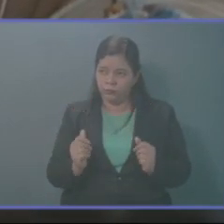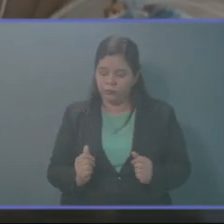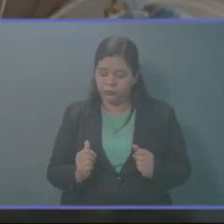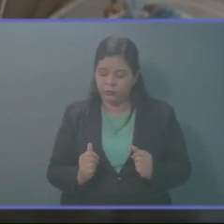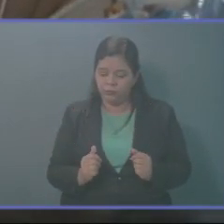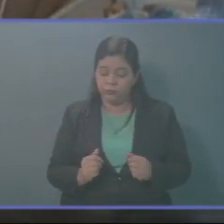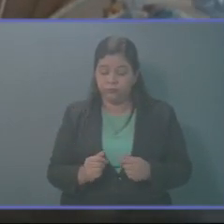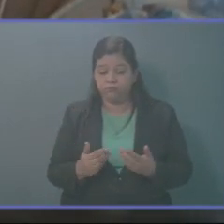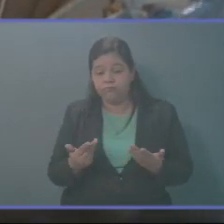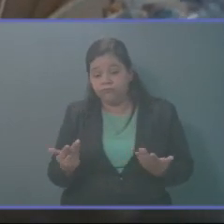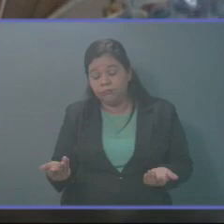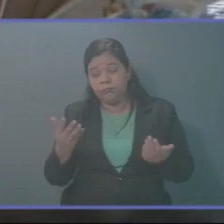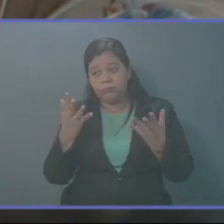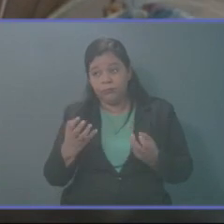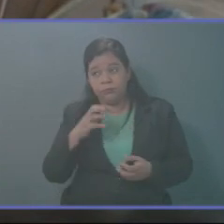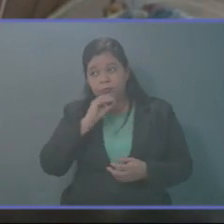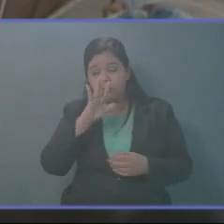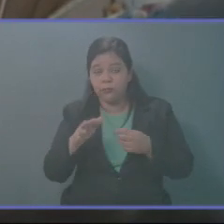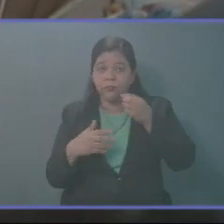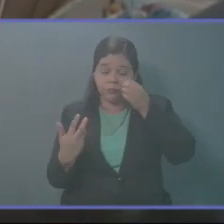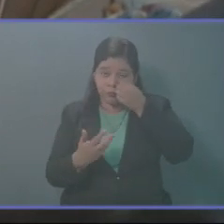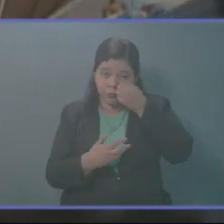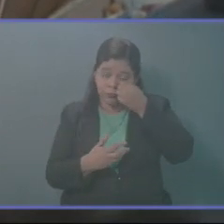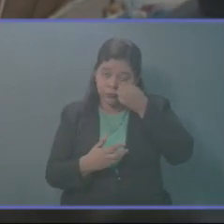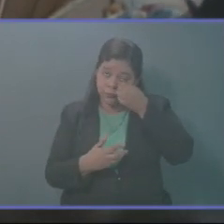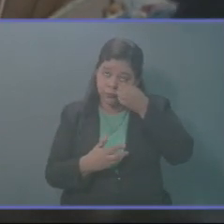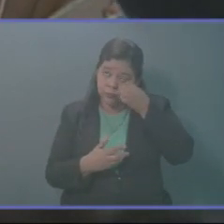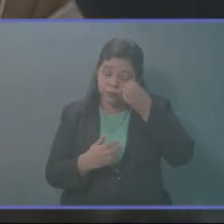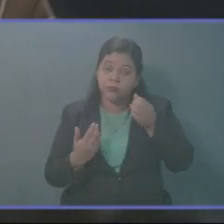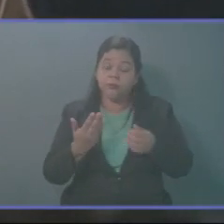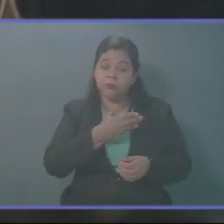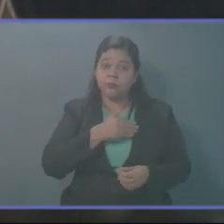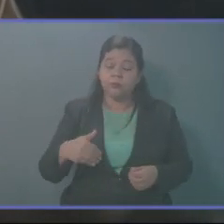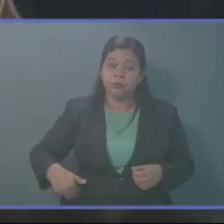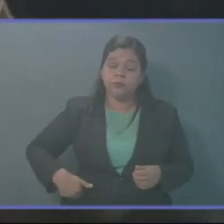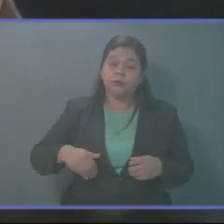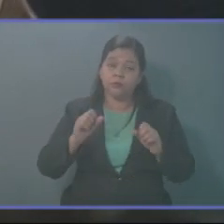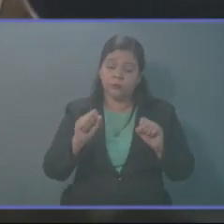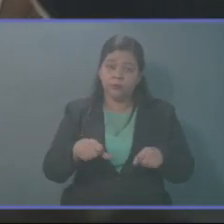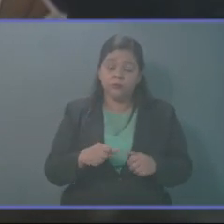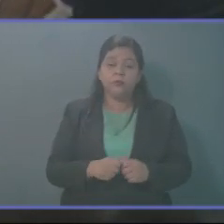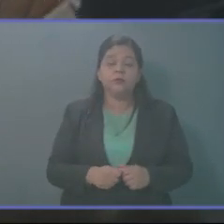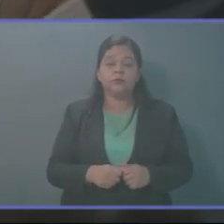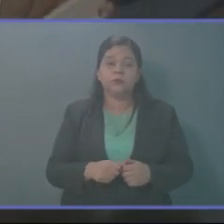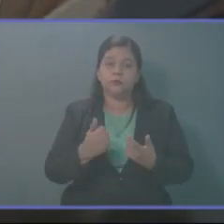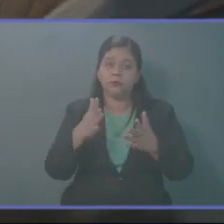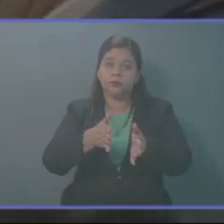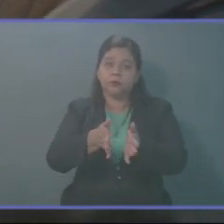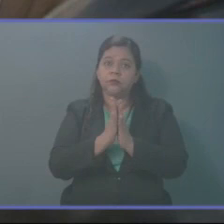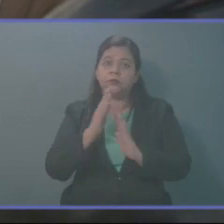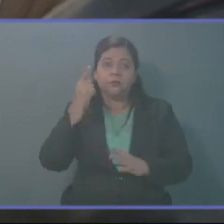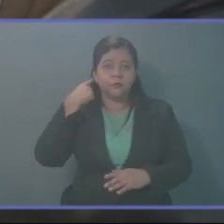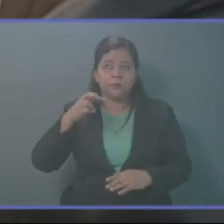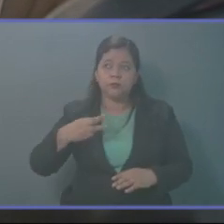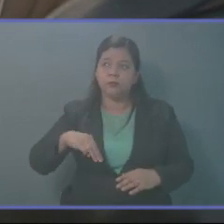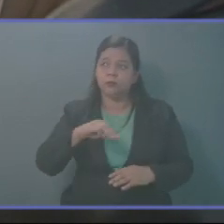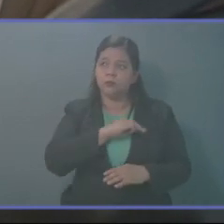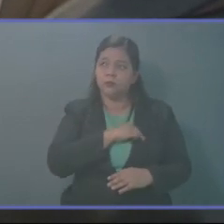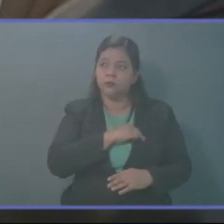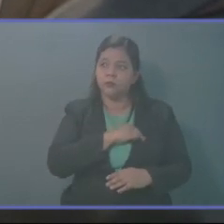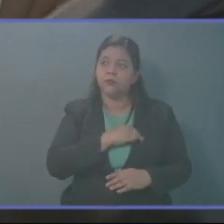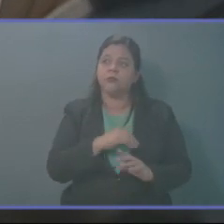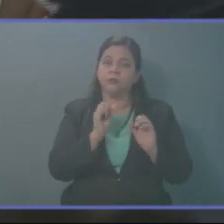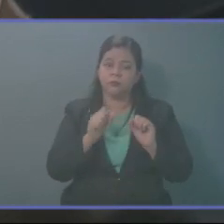que yo sí le solicito, presidente, de que se le requiera al ministro que nos haga